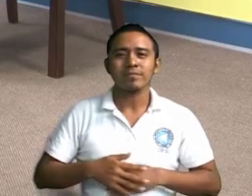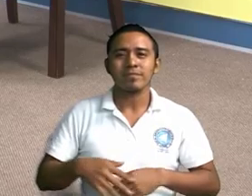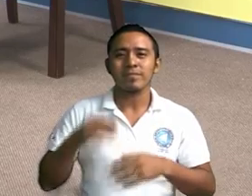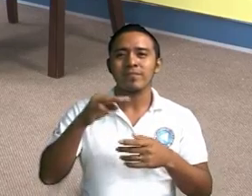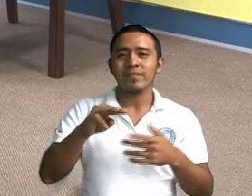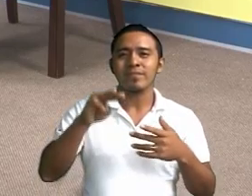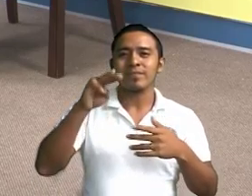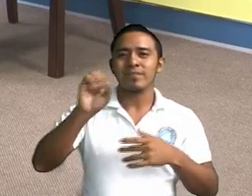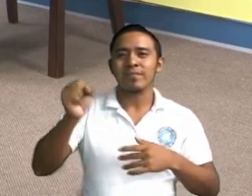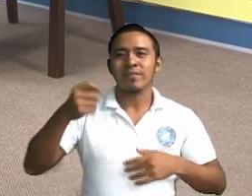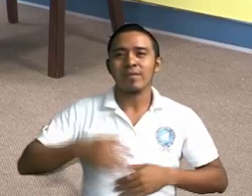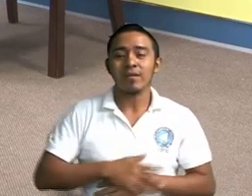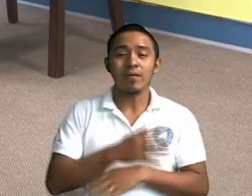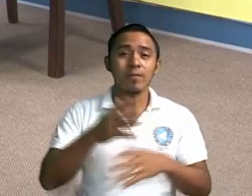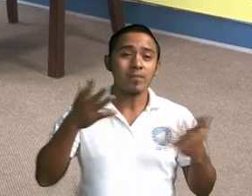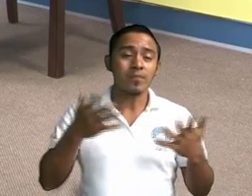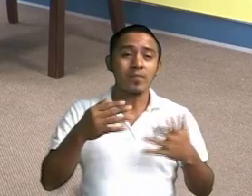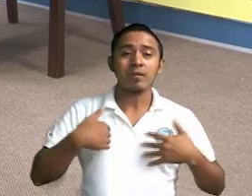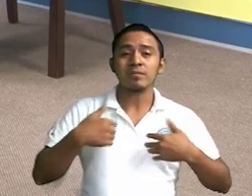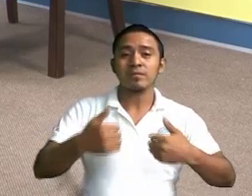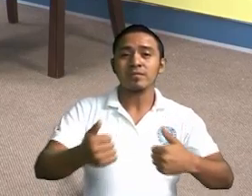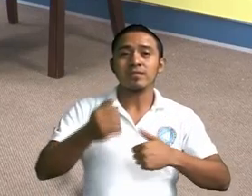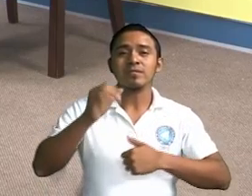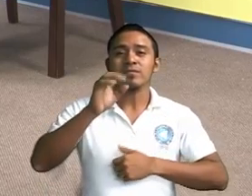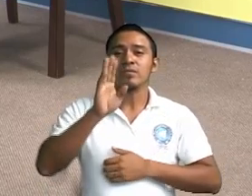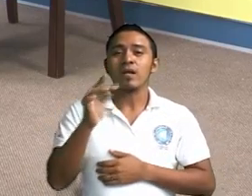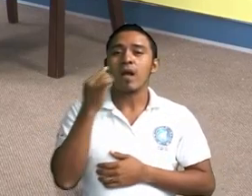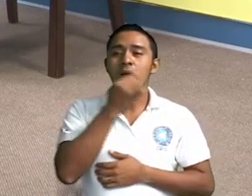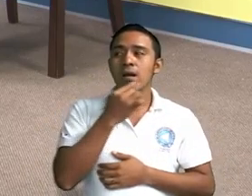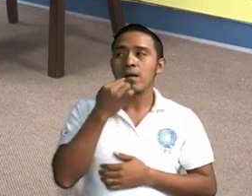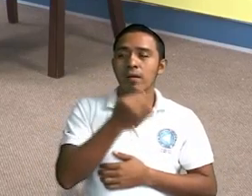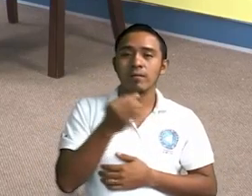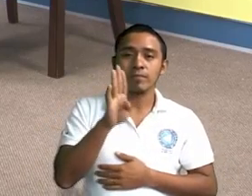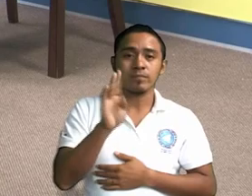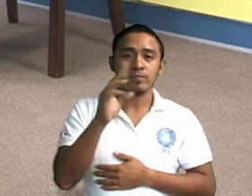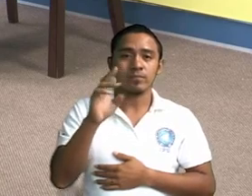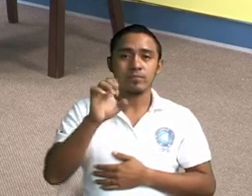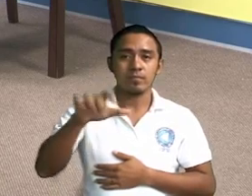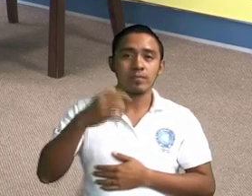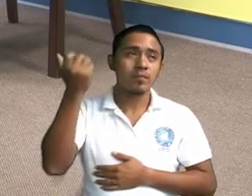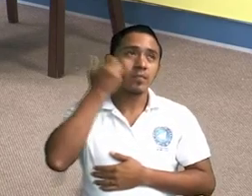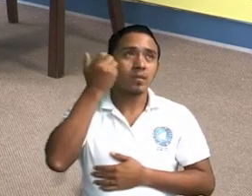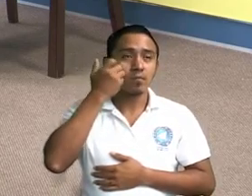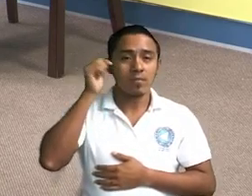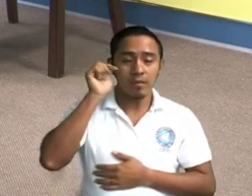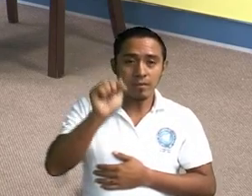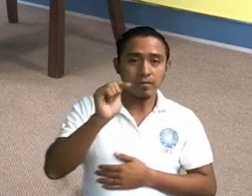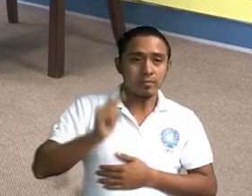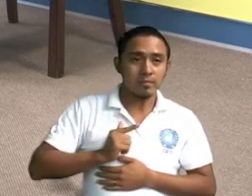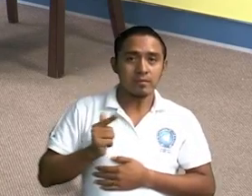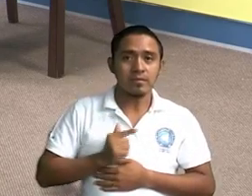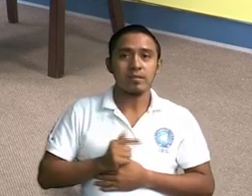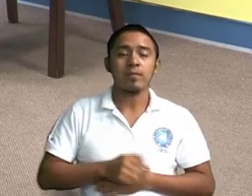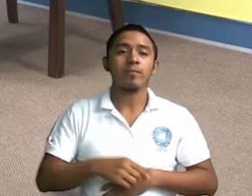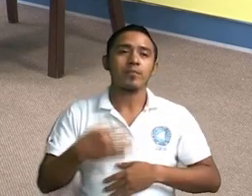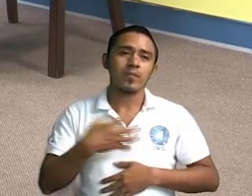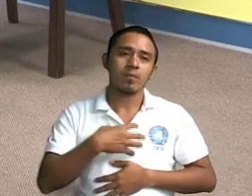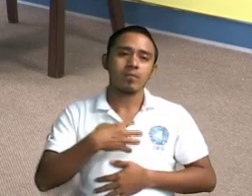estima que la salud bucal es un o la enfermedad los trastornos que afectan la salud bucal